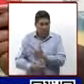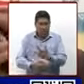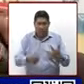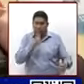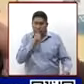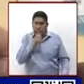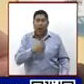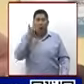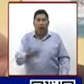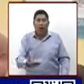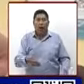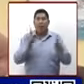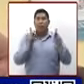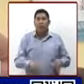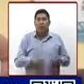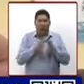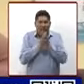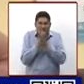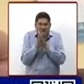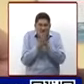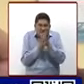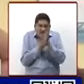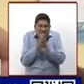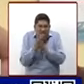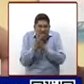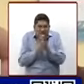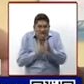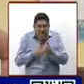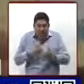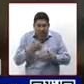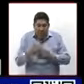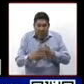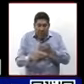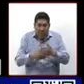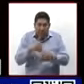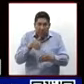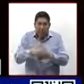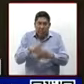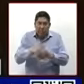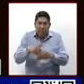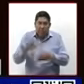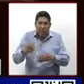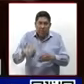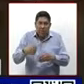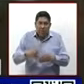Hay personas interesadas en que este proceso fracase.